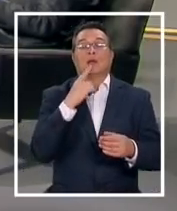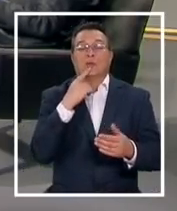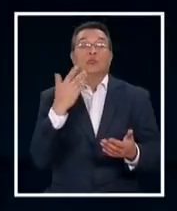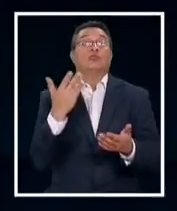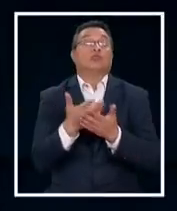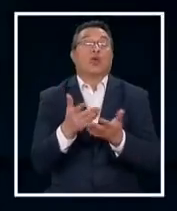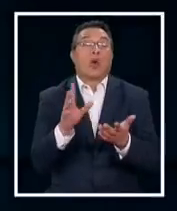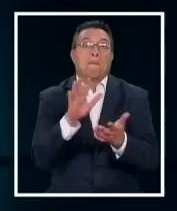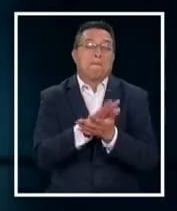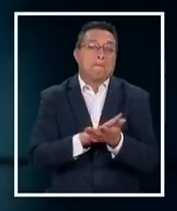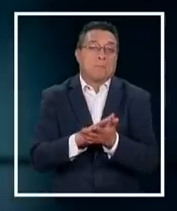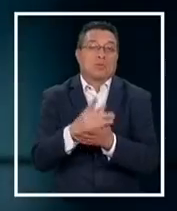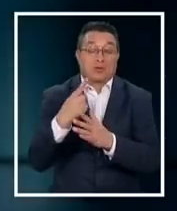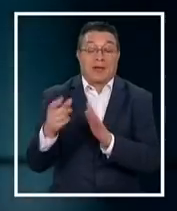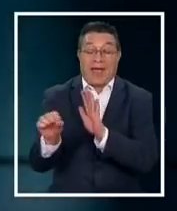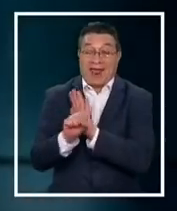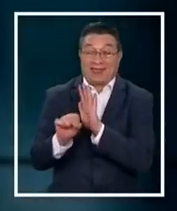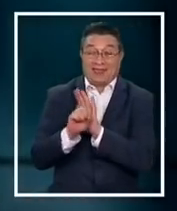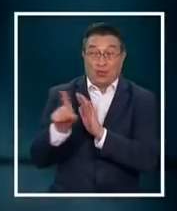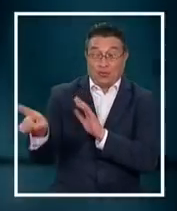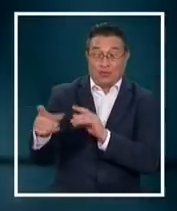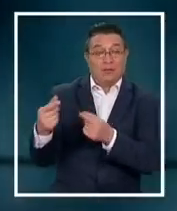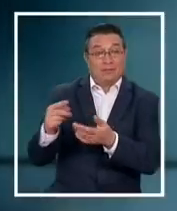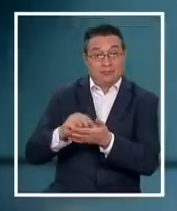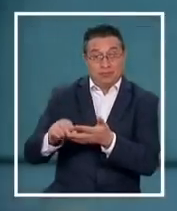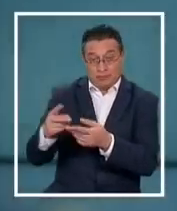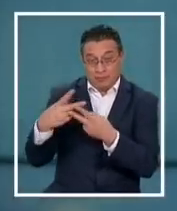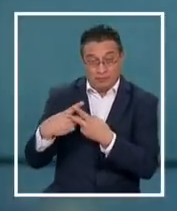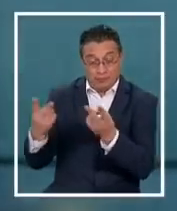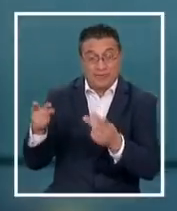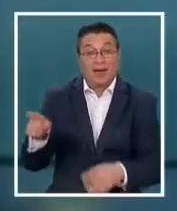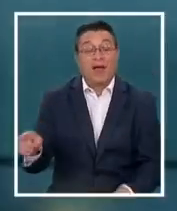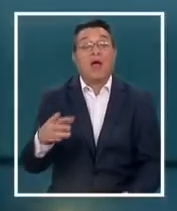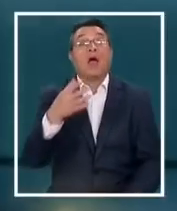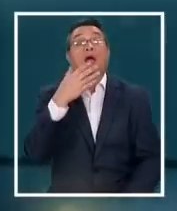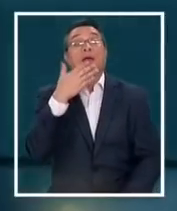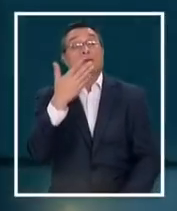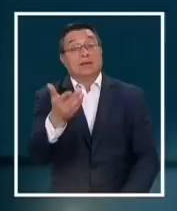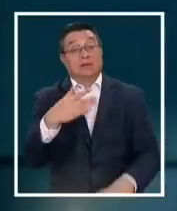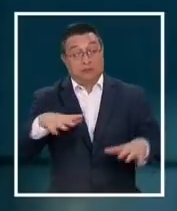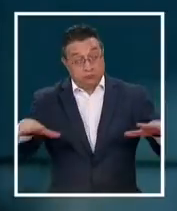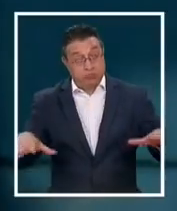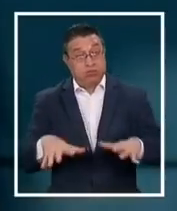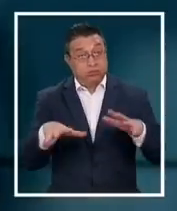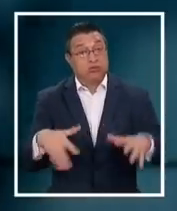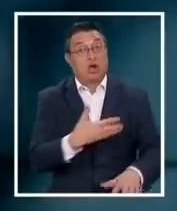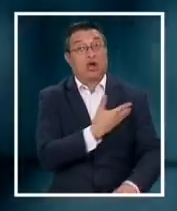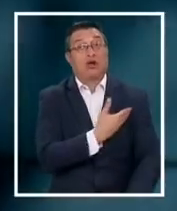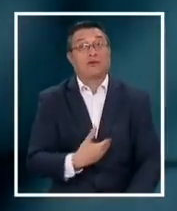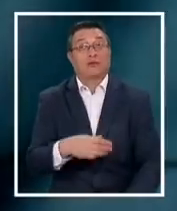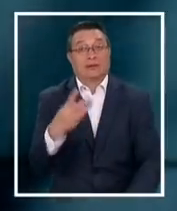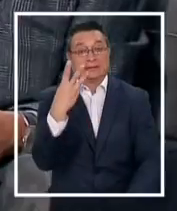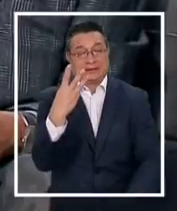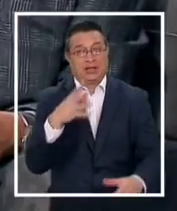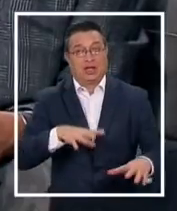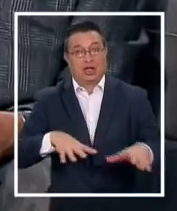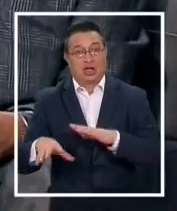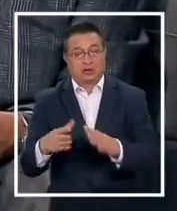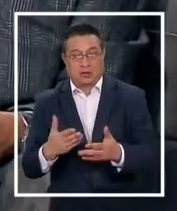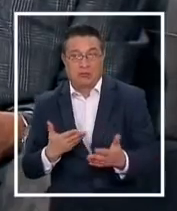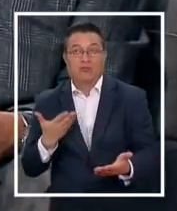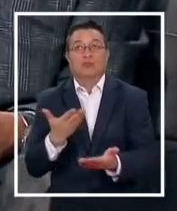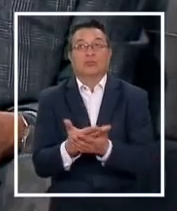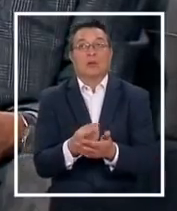propósito también del artículo que acaba de mencionar. Yo creo que, así como hizo un esfuerzo ahora el gobierno de poner tres cosas sobre la mesa, más